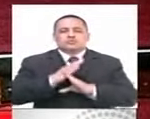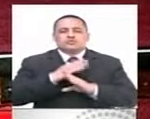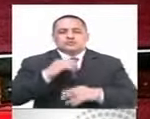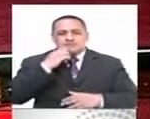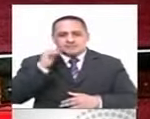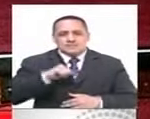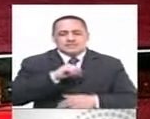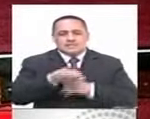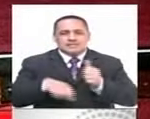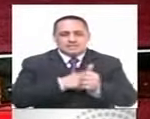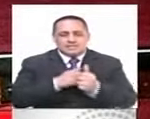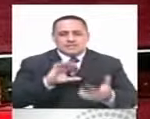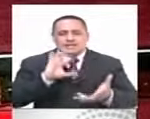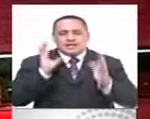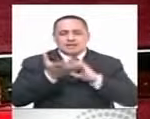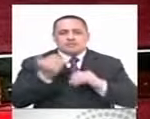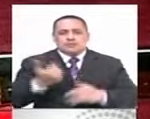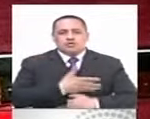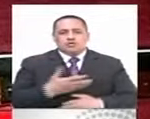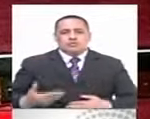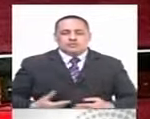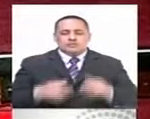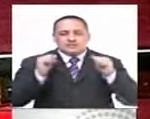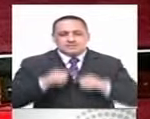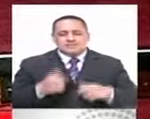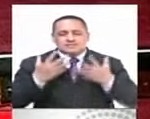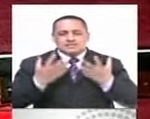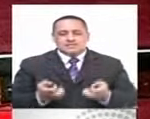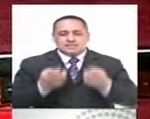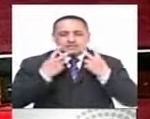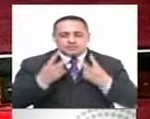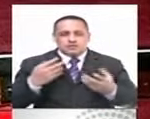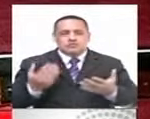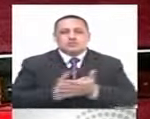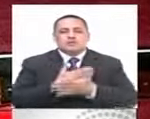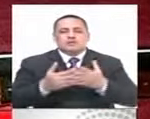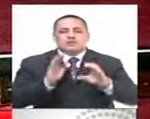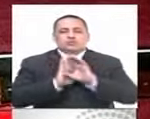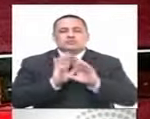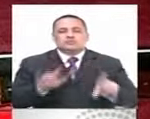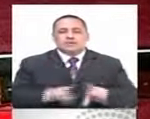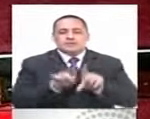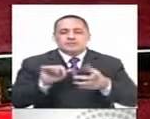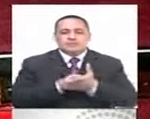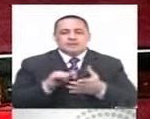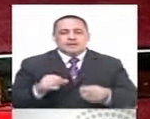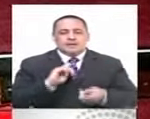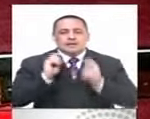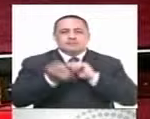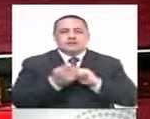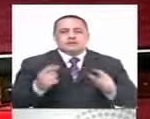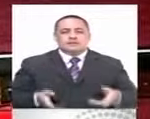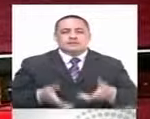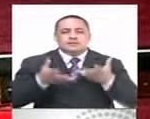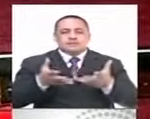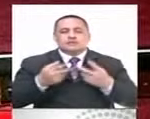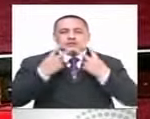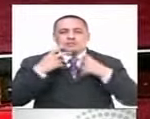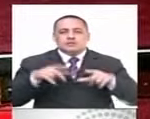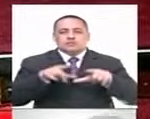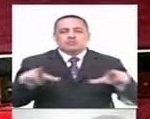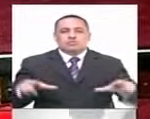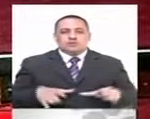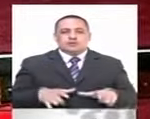está detrás de transformar el Estado, sí se quiere hacer una nueva constitución para cambiarla y llevarnos a escenarios